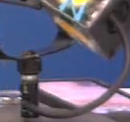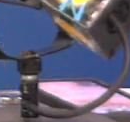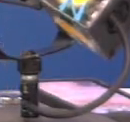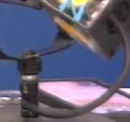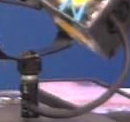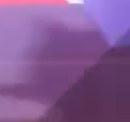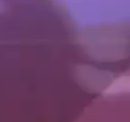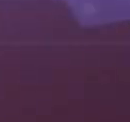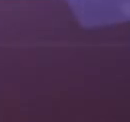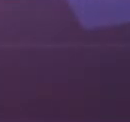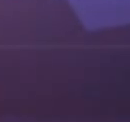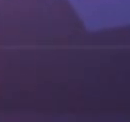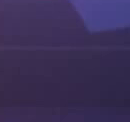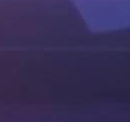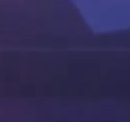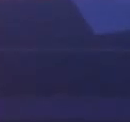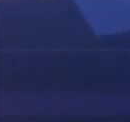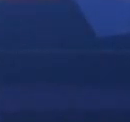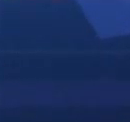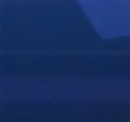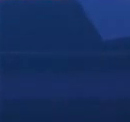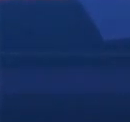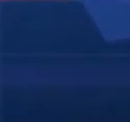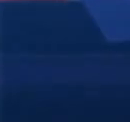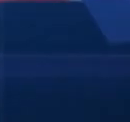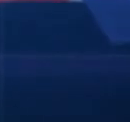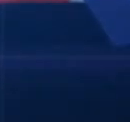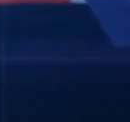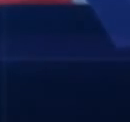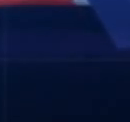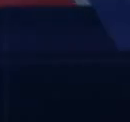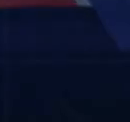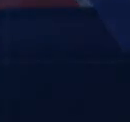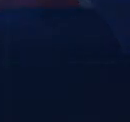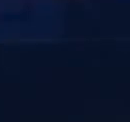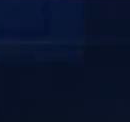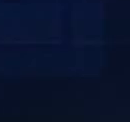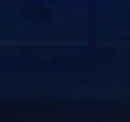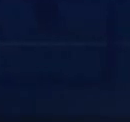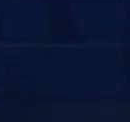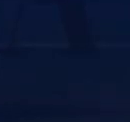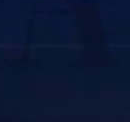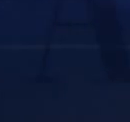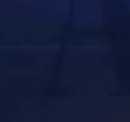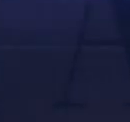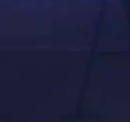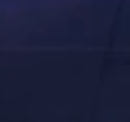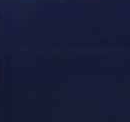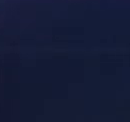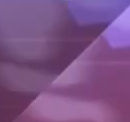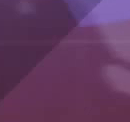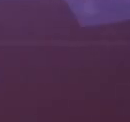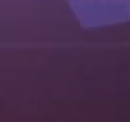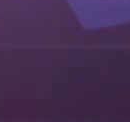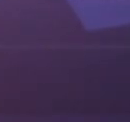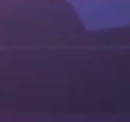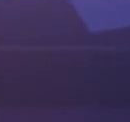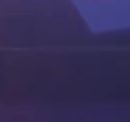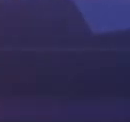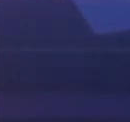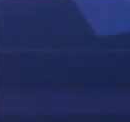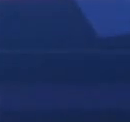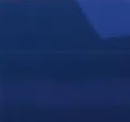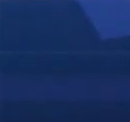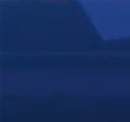calma, porque la nación continúa. El pleno de la Junta Central Electoral. No importa lo que suceda, la nación continúa. Roberto Saladín, bueno, vamos inmediatamente